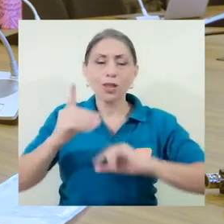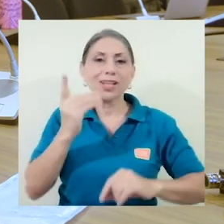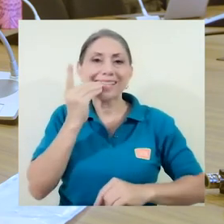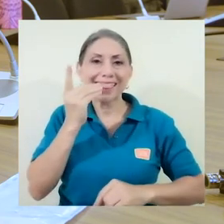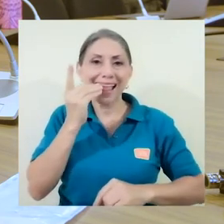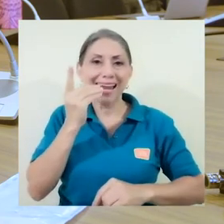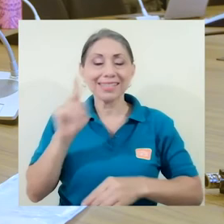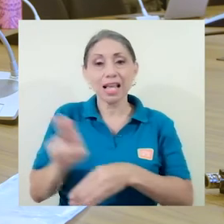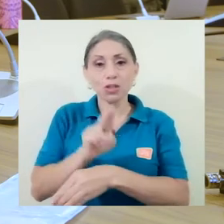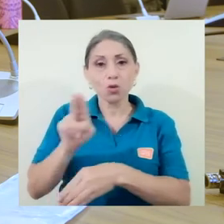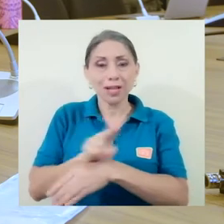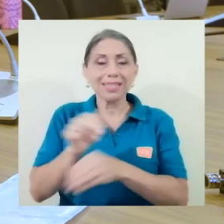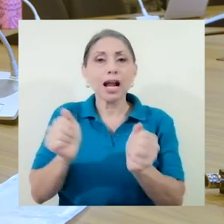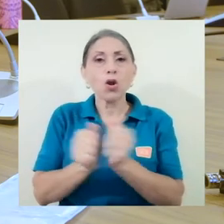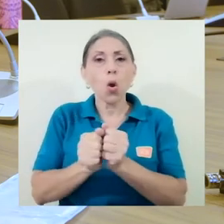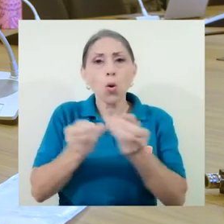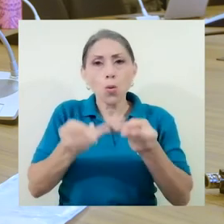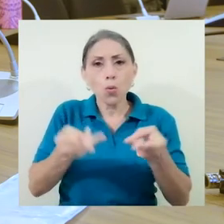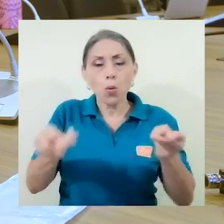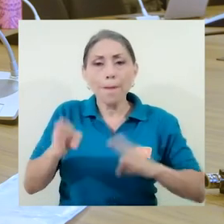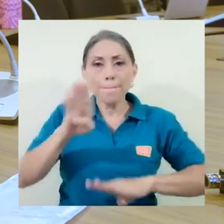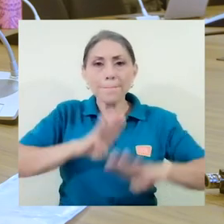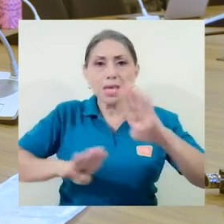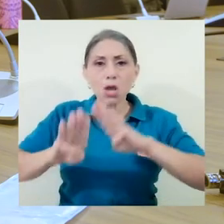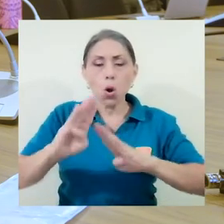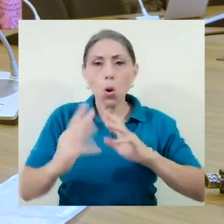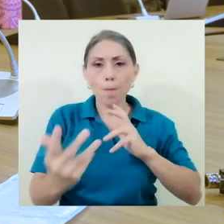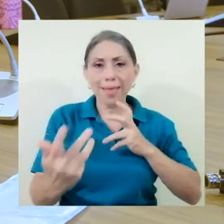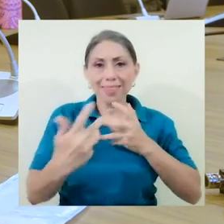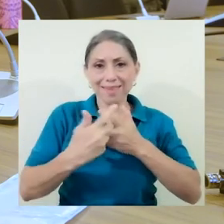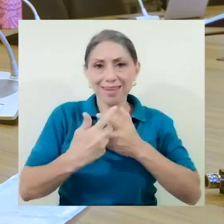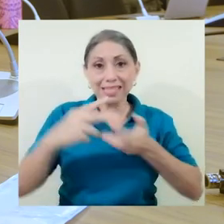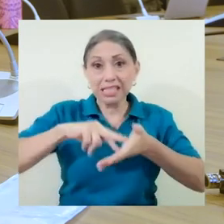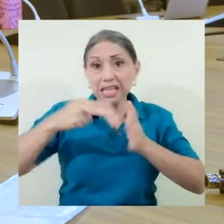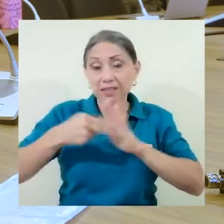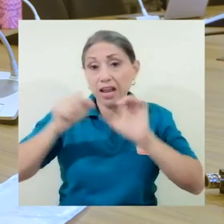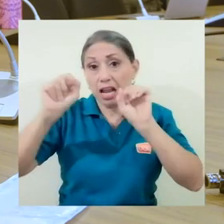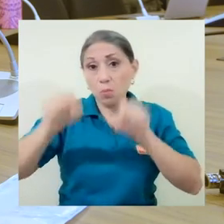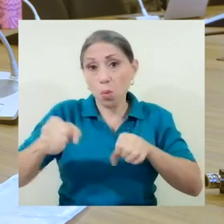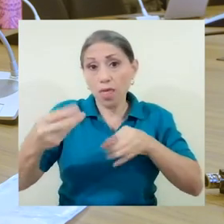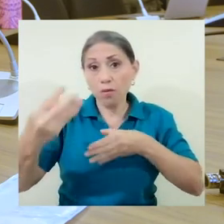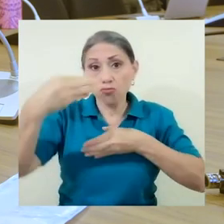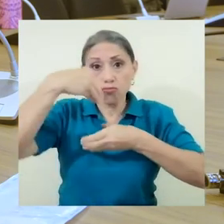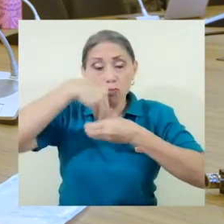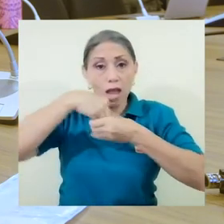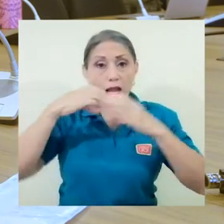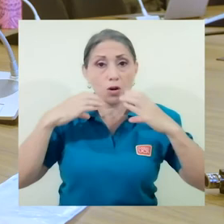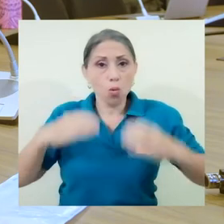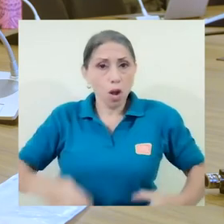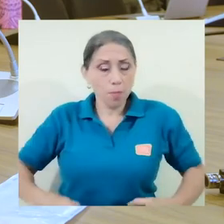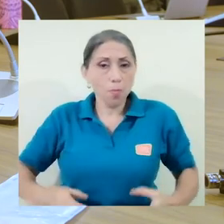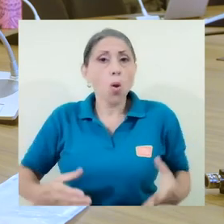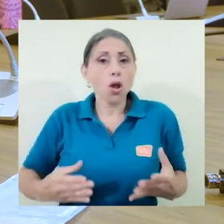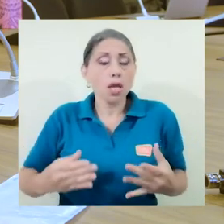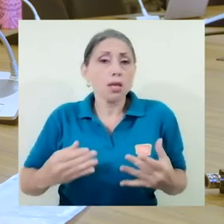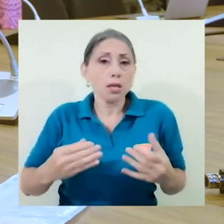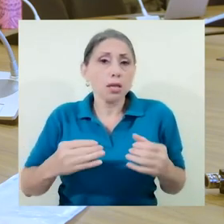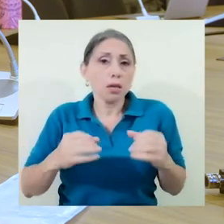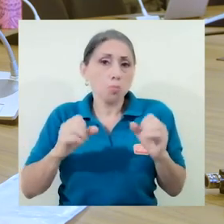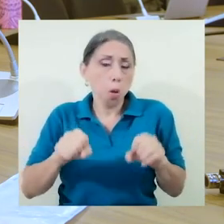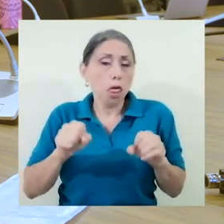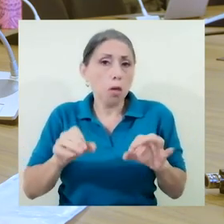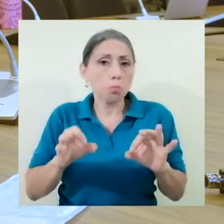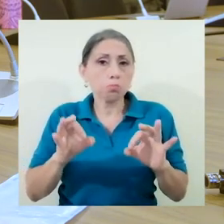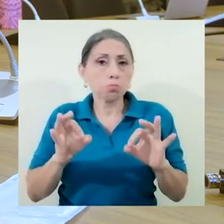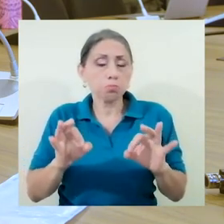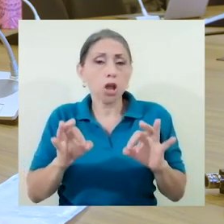utilizan con resinas que son biocompatibles por los cuales por lo cual puede digamos ingresar en el cuerpo y ser